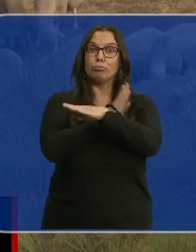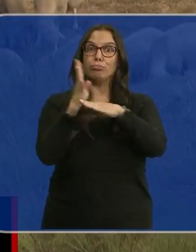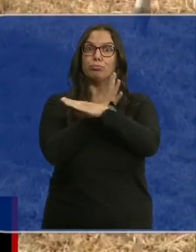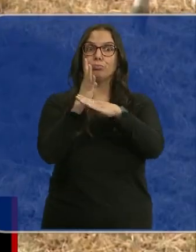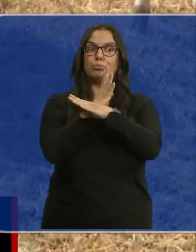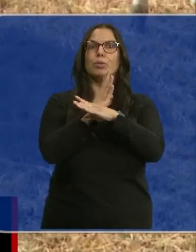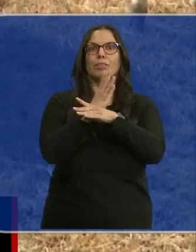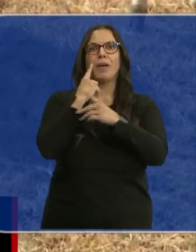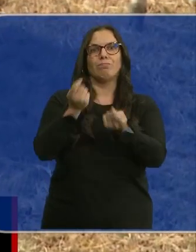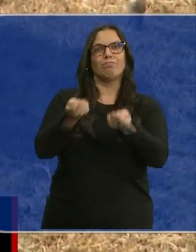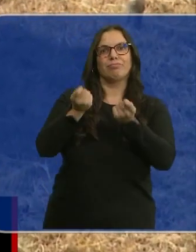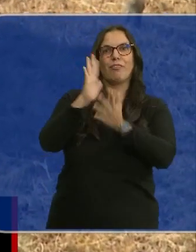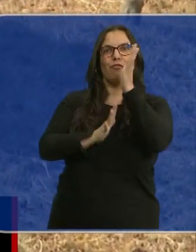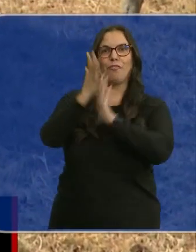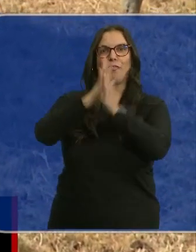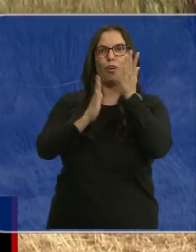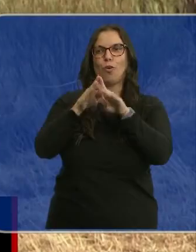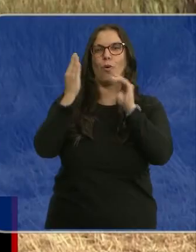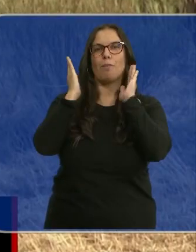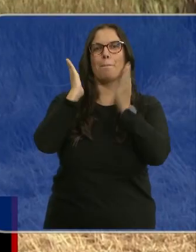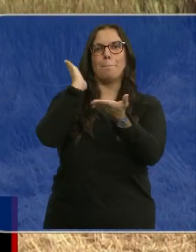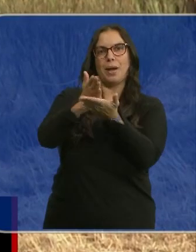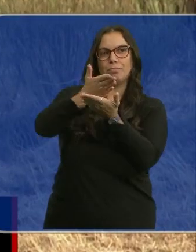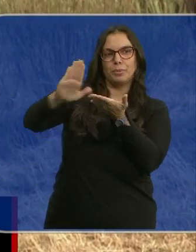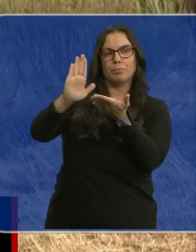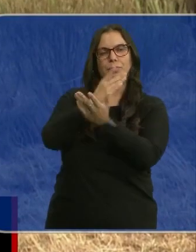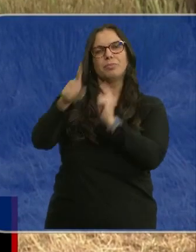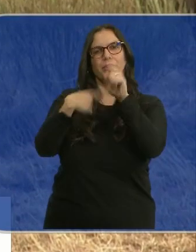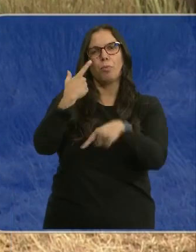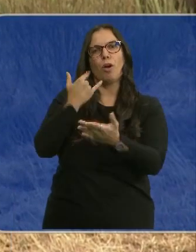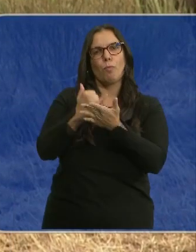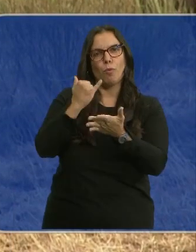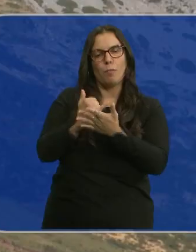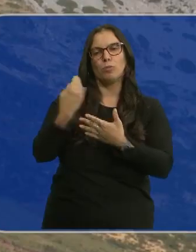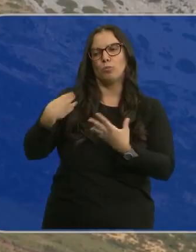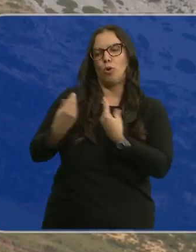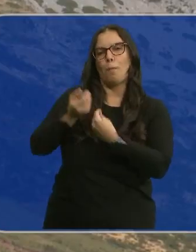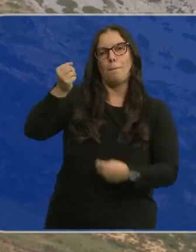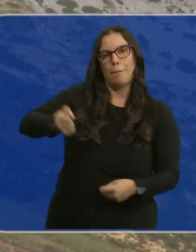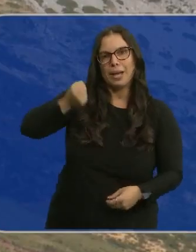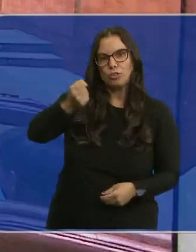la expansión de los fuegos. Lo comprobaremos con un pastor en la zona de Riaño.